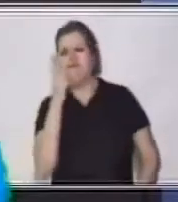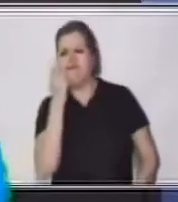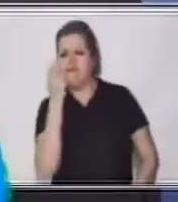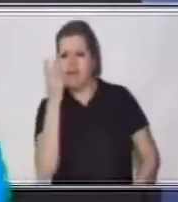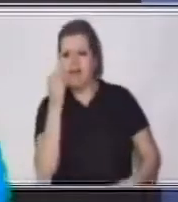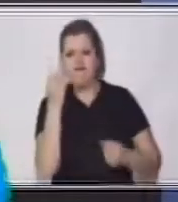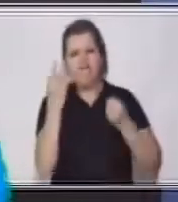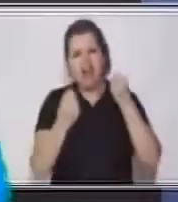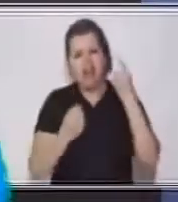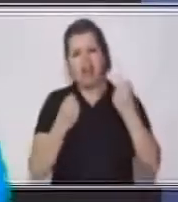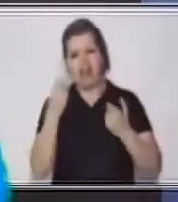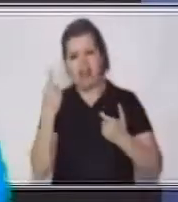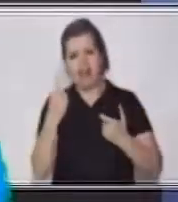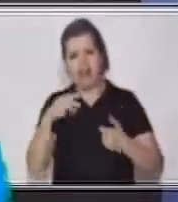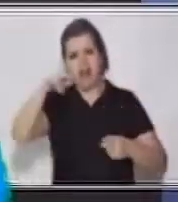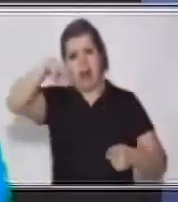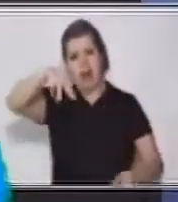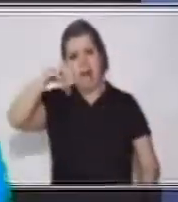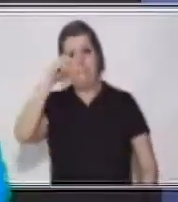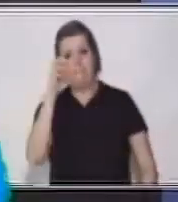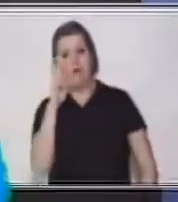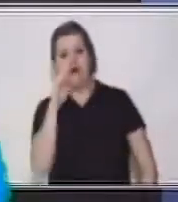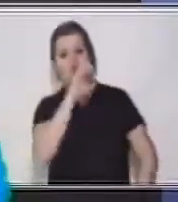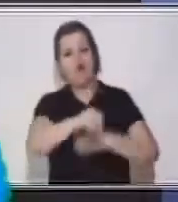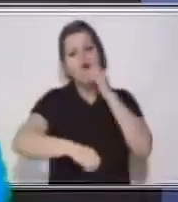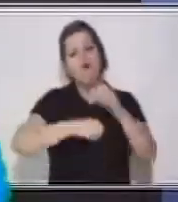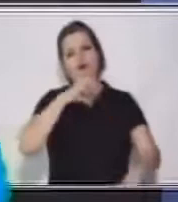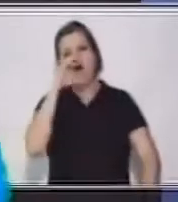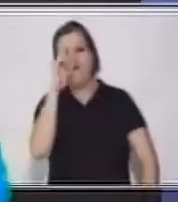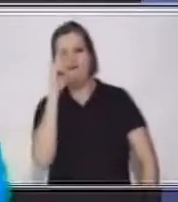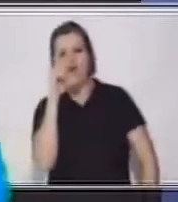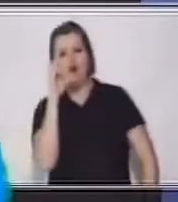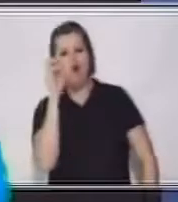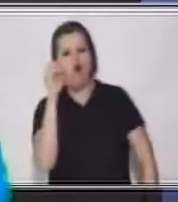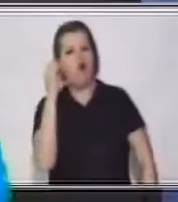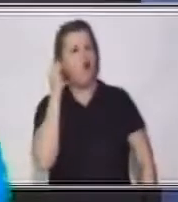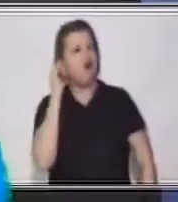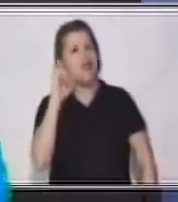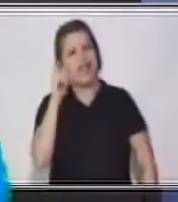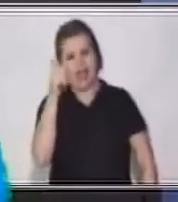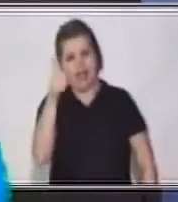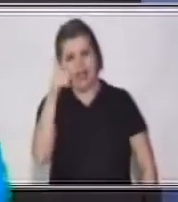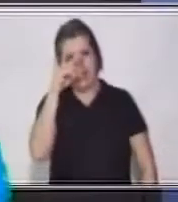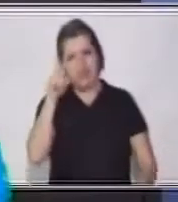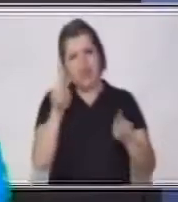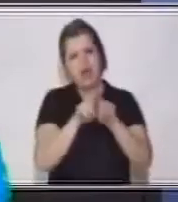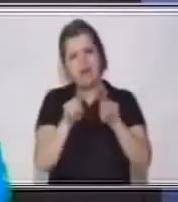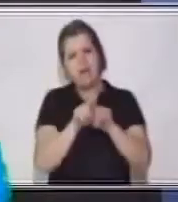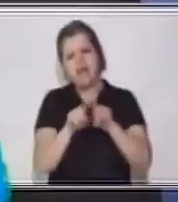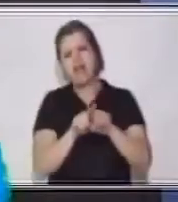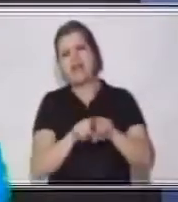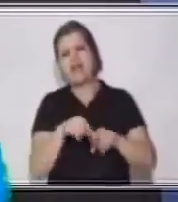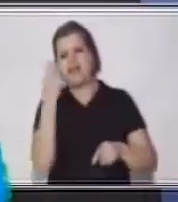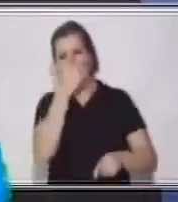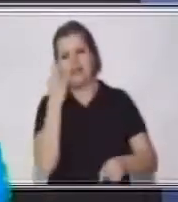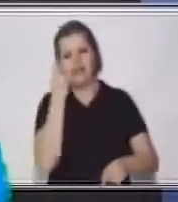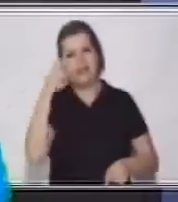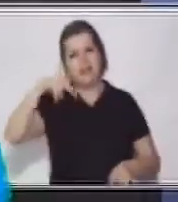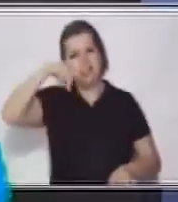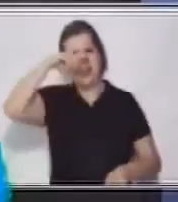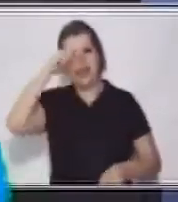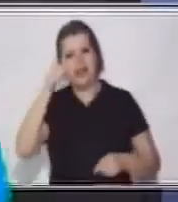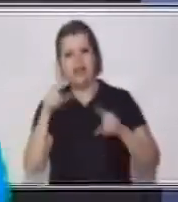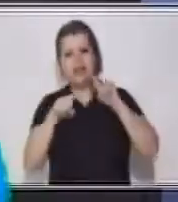falta hablar sobre la morfología, que lo vamos a ver hoy, y también vamos a estar viendo la sintaxis en otros episodios.